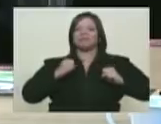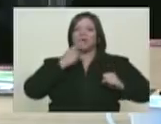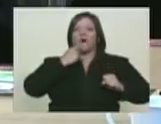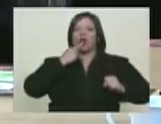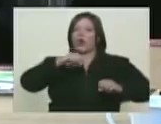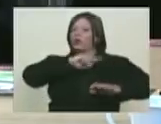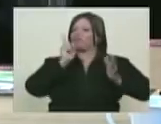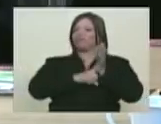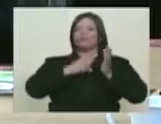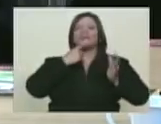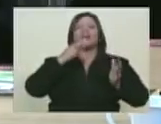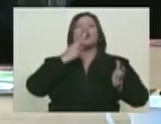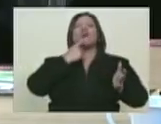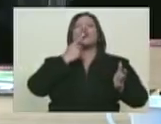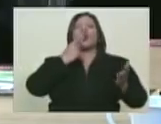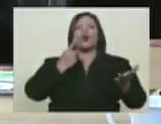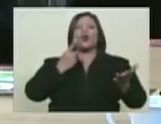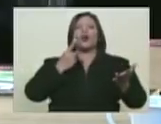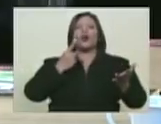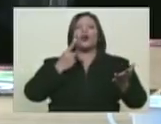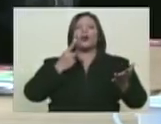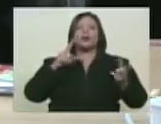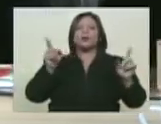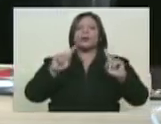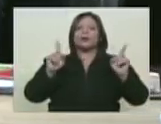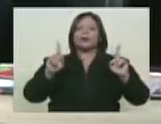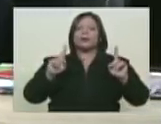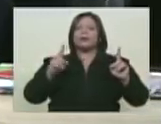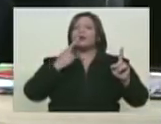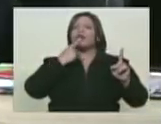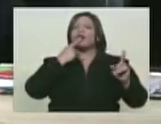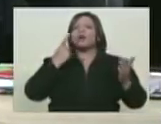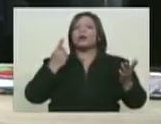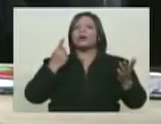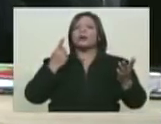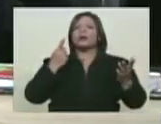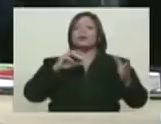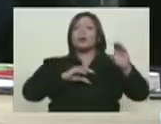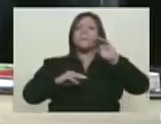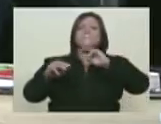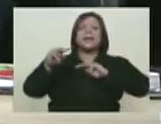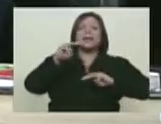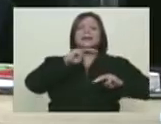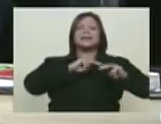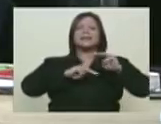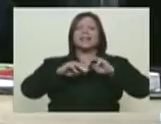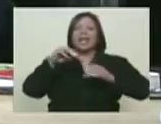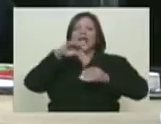toda la vida. ¿Qué es rojo? ¿Comunista? No, yo soy una mezcla curiosa entre